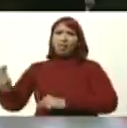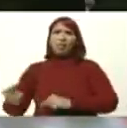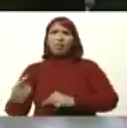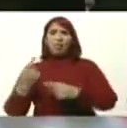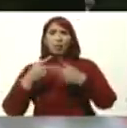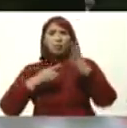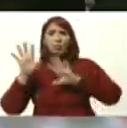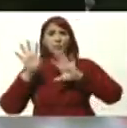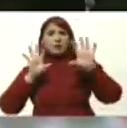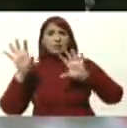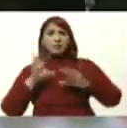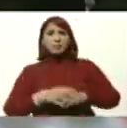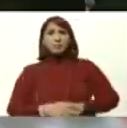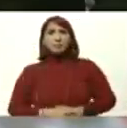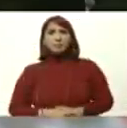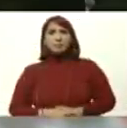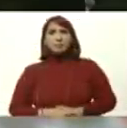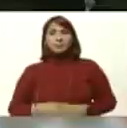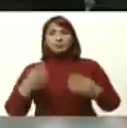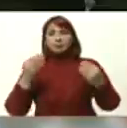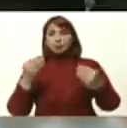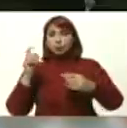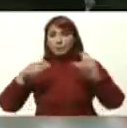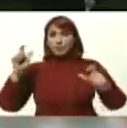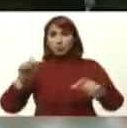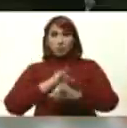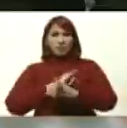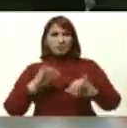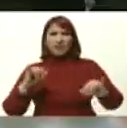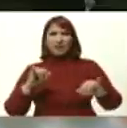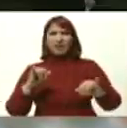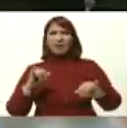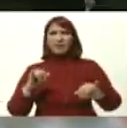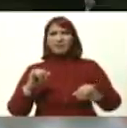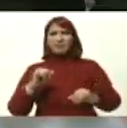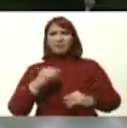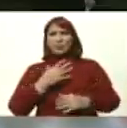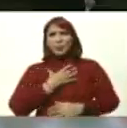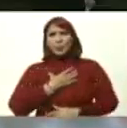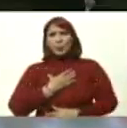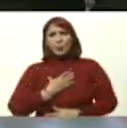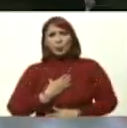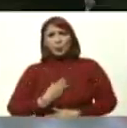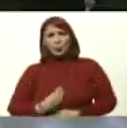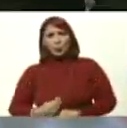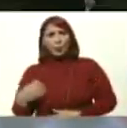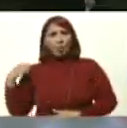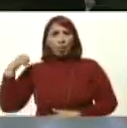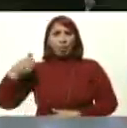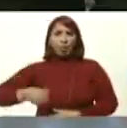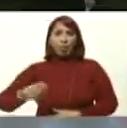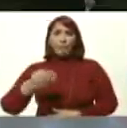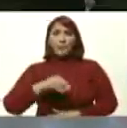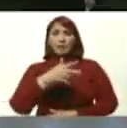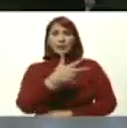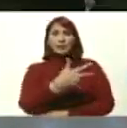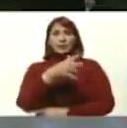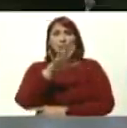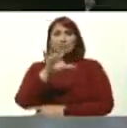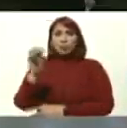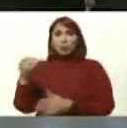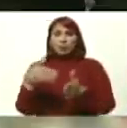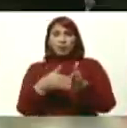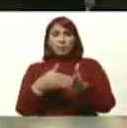países. Muchos de ellos ya están desencantados de hace tiempo. Más de 350.000